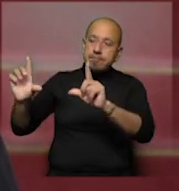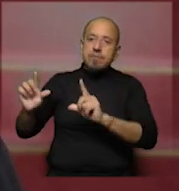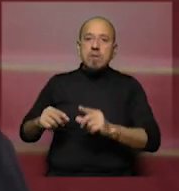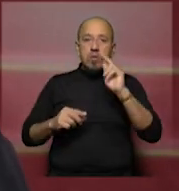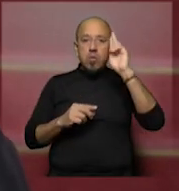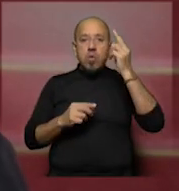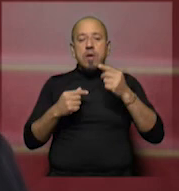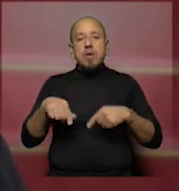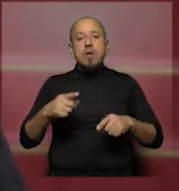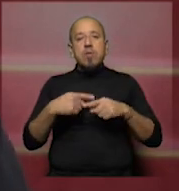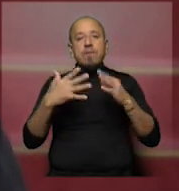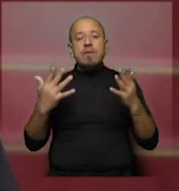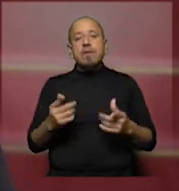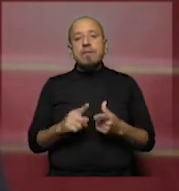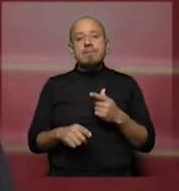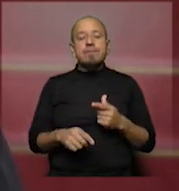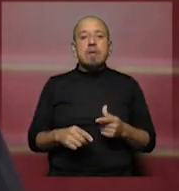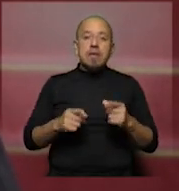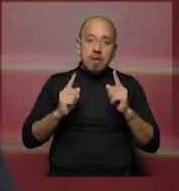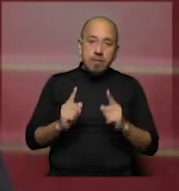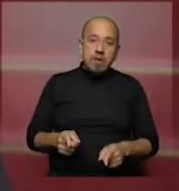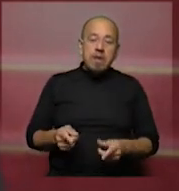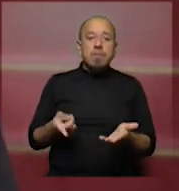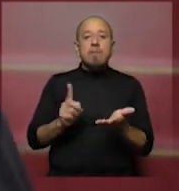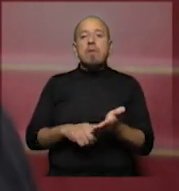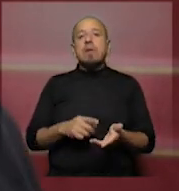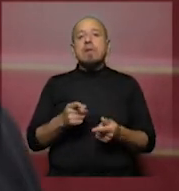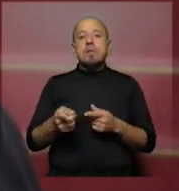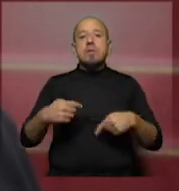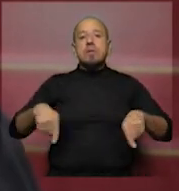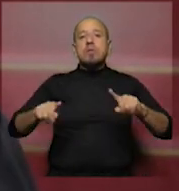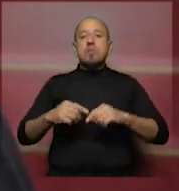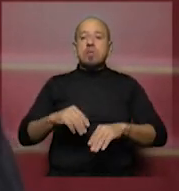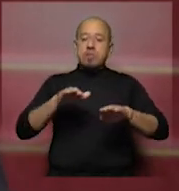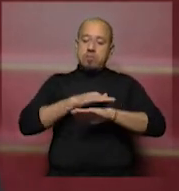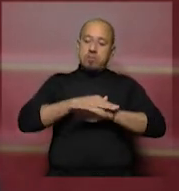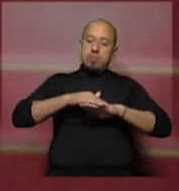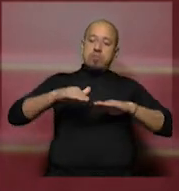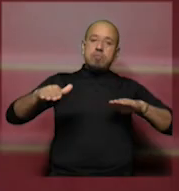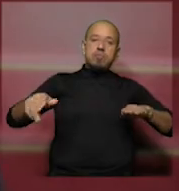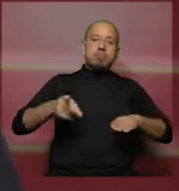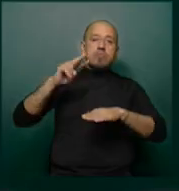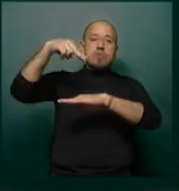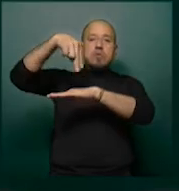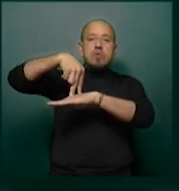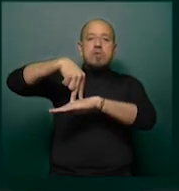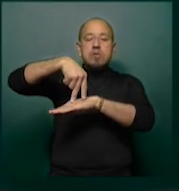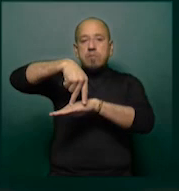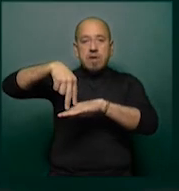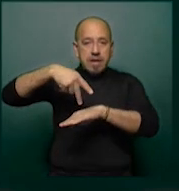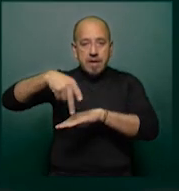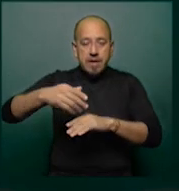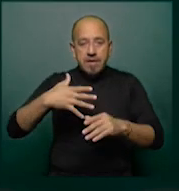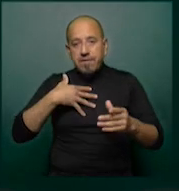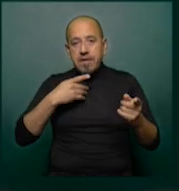Y dentro del marco de un festival. Y después tenemos un ciclo de tablaos flamencos que se hace en el Callejón, en